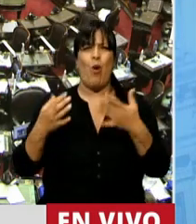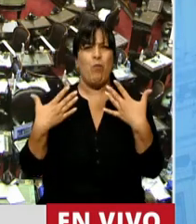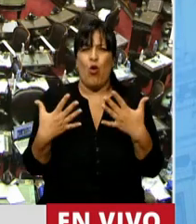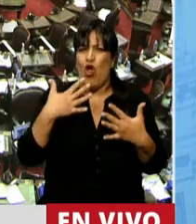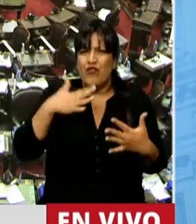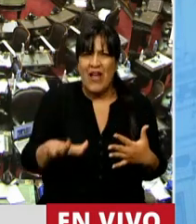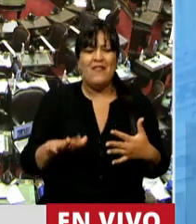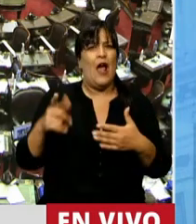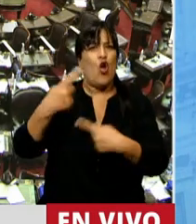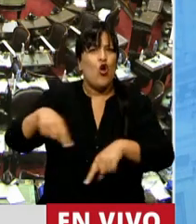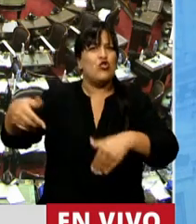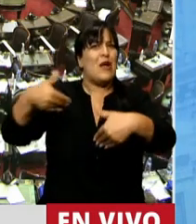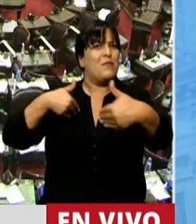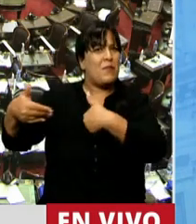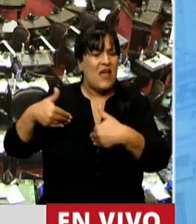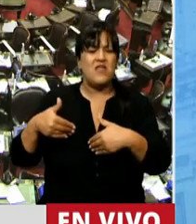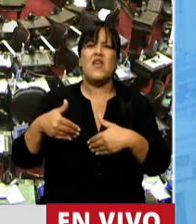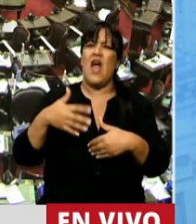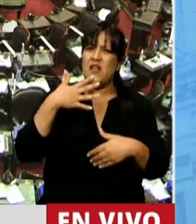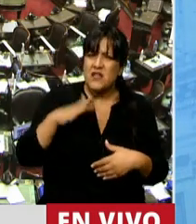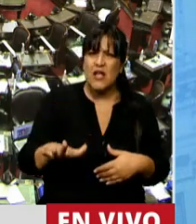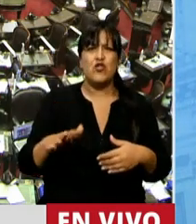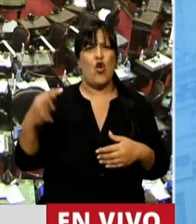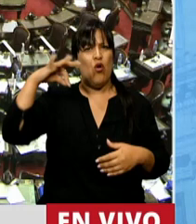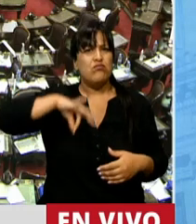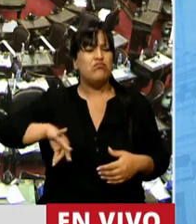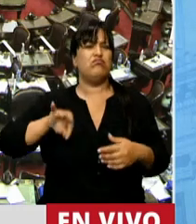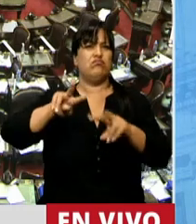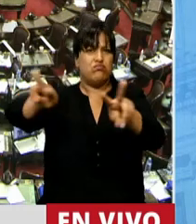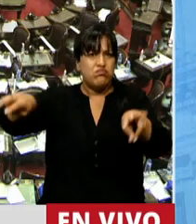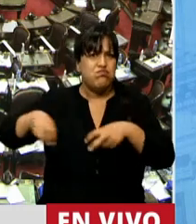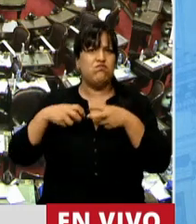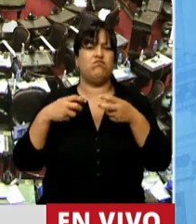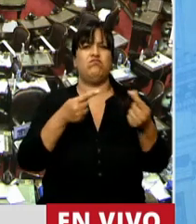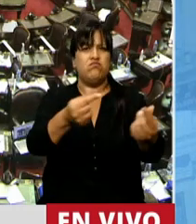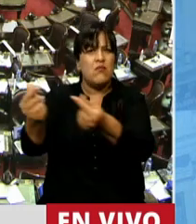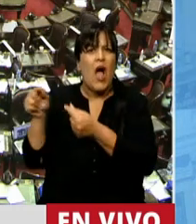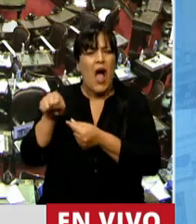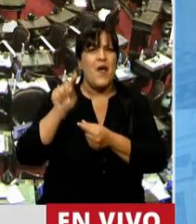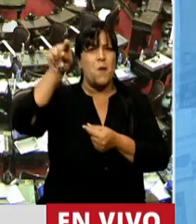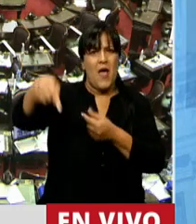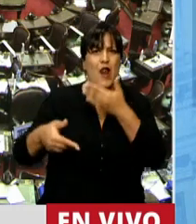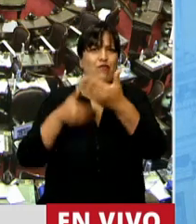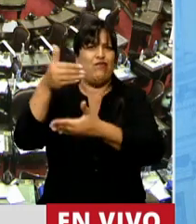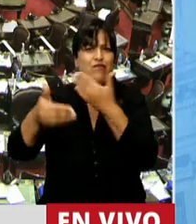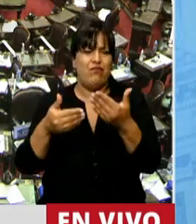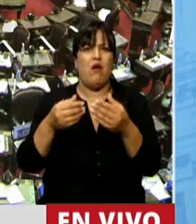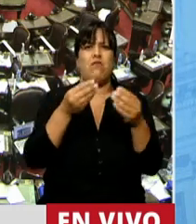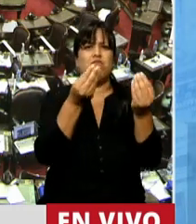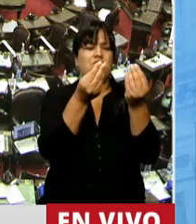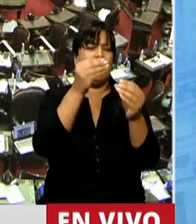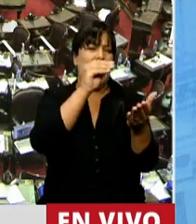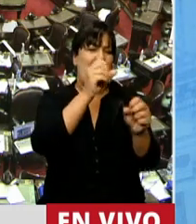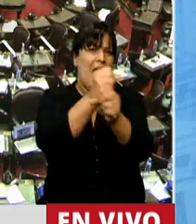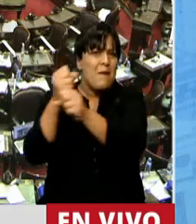centralidad de la demanda, la centralidad de los ingresos, de los salarios, del consumo, como tractores del crecimiento, de la generación de empleo y